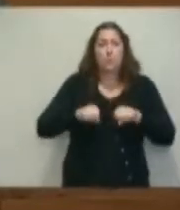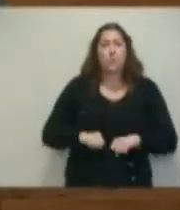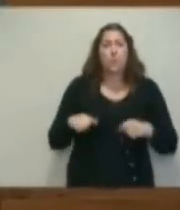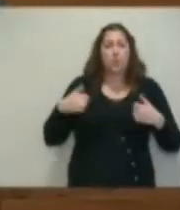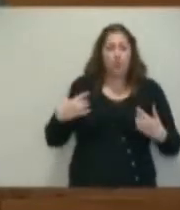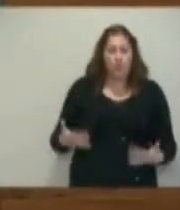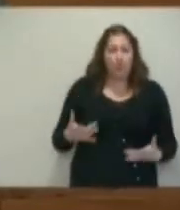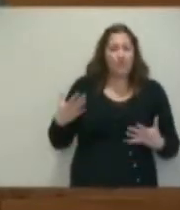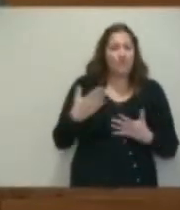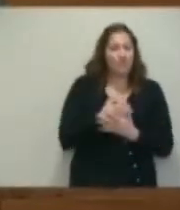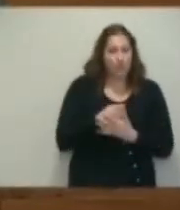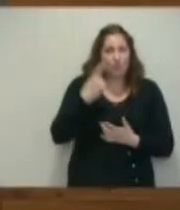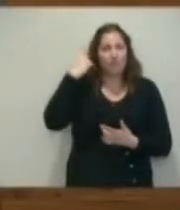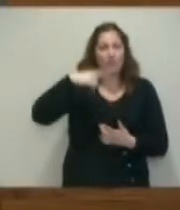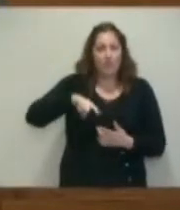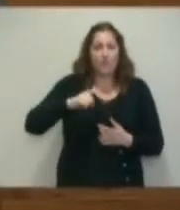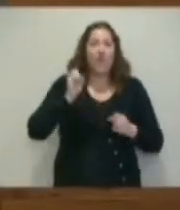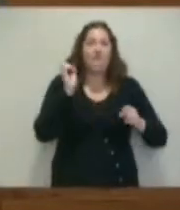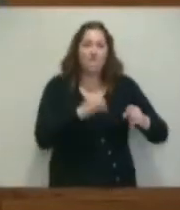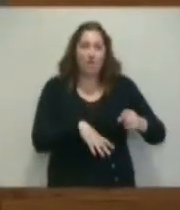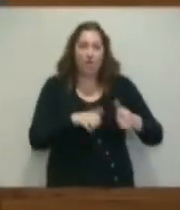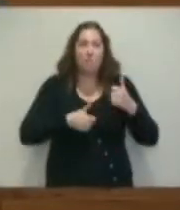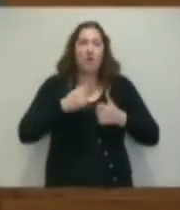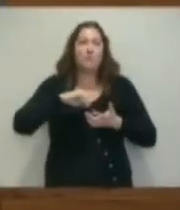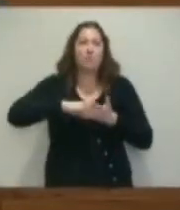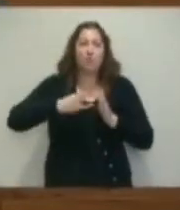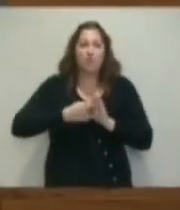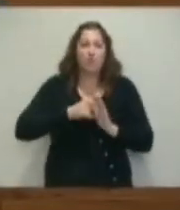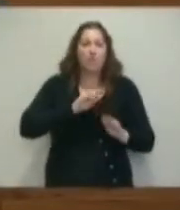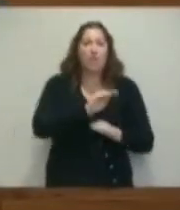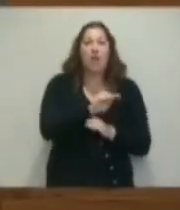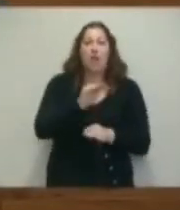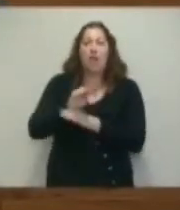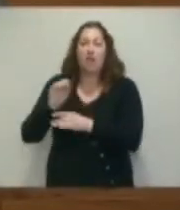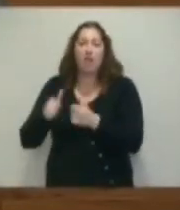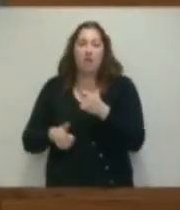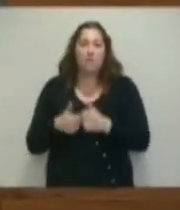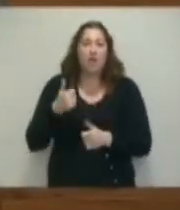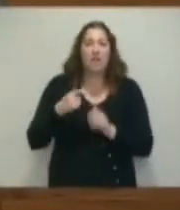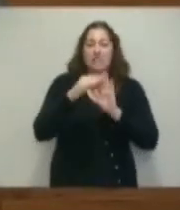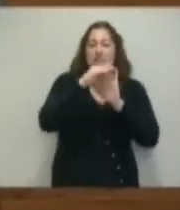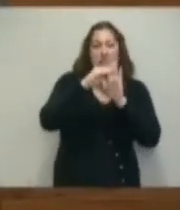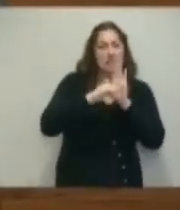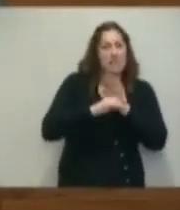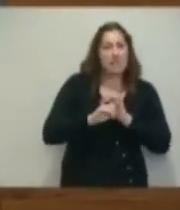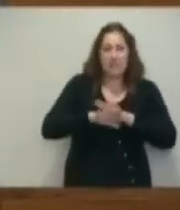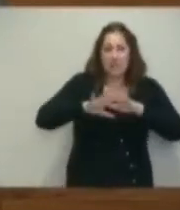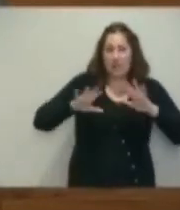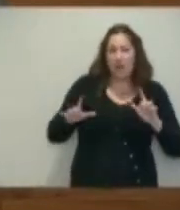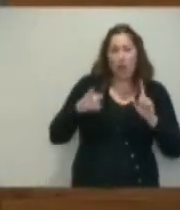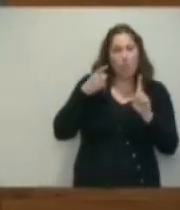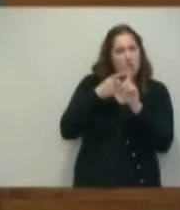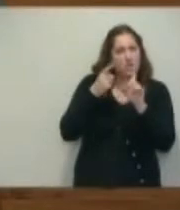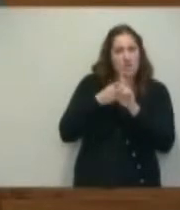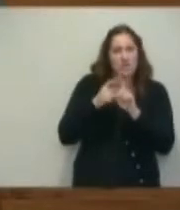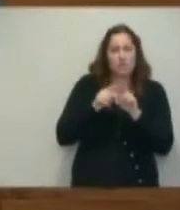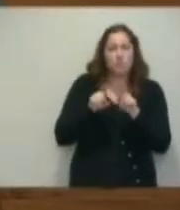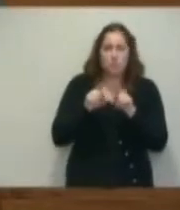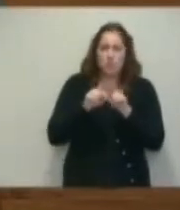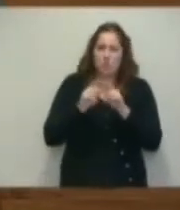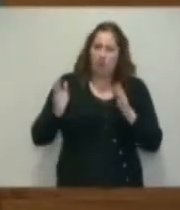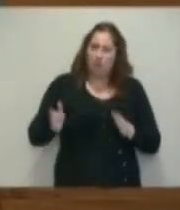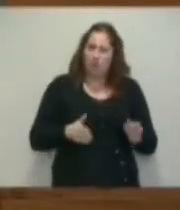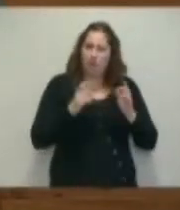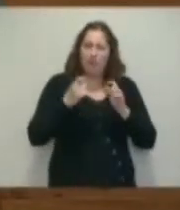los destinos de los fondos y los proyectos a financiar, sin unos criterios claros y objetivos de rentabilidad económica o social, sin buscar el